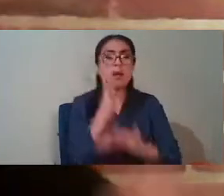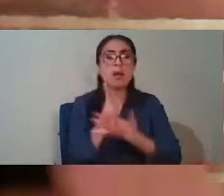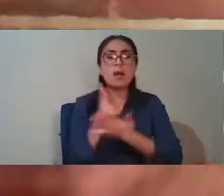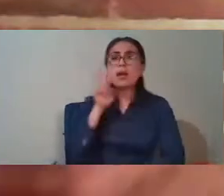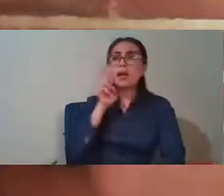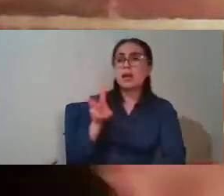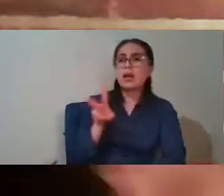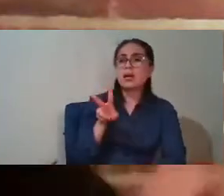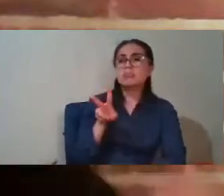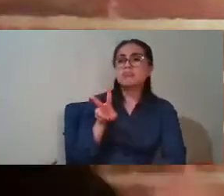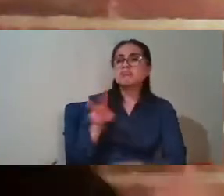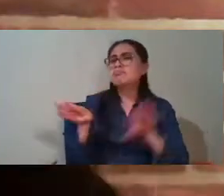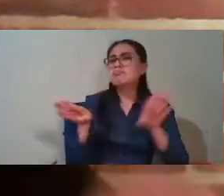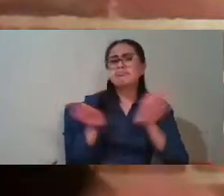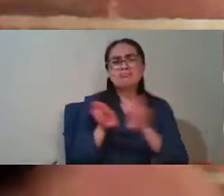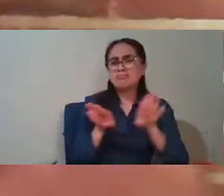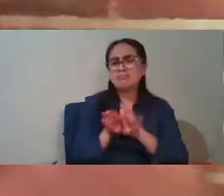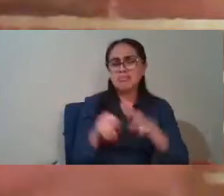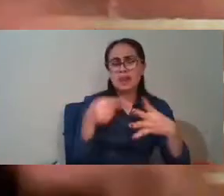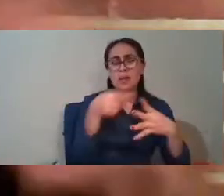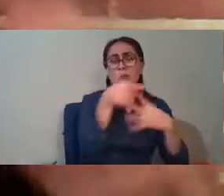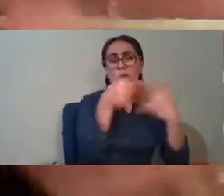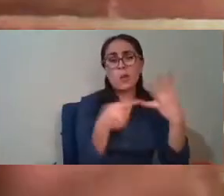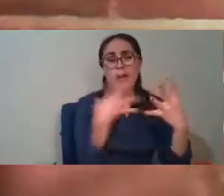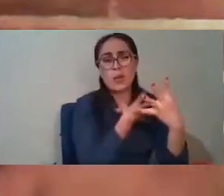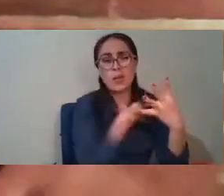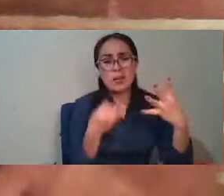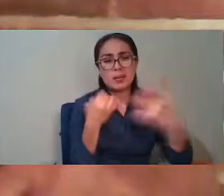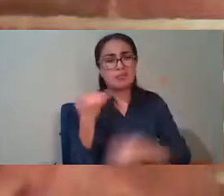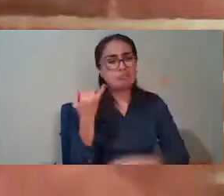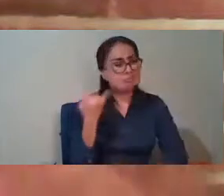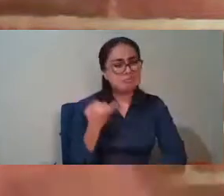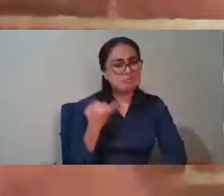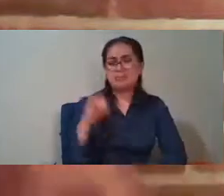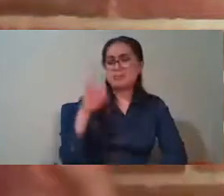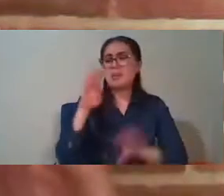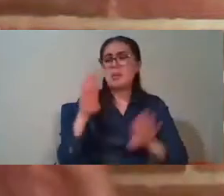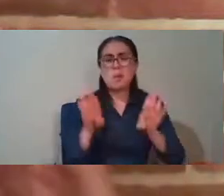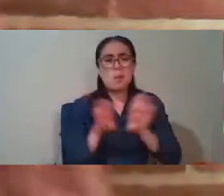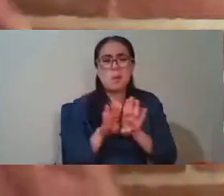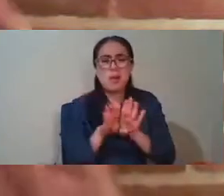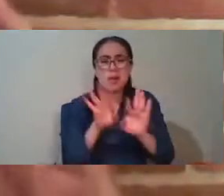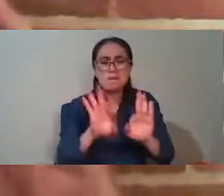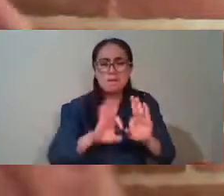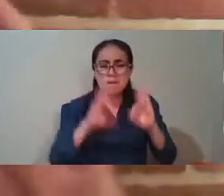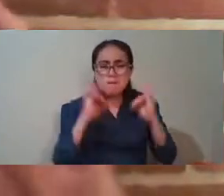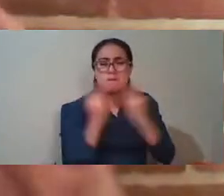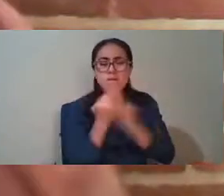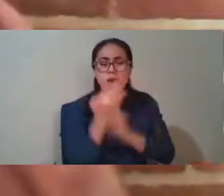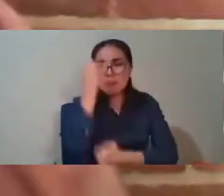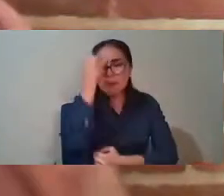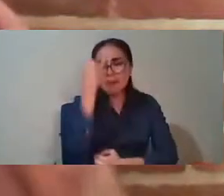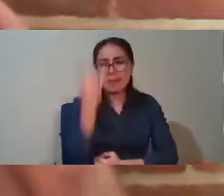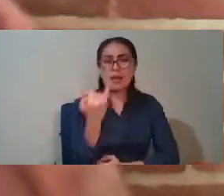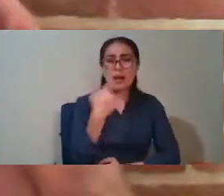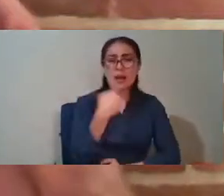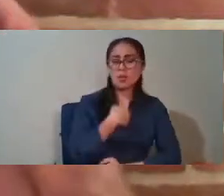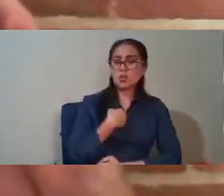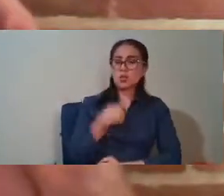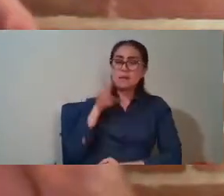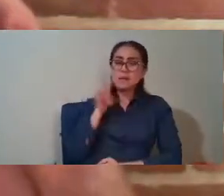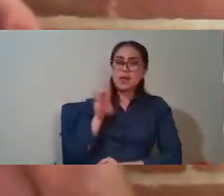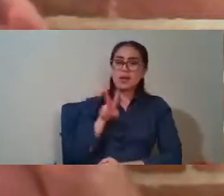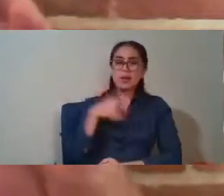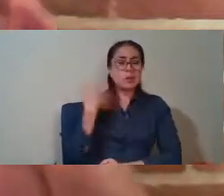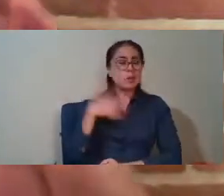estupidez, de su mediocridad, de sus odios. A mí me tiene apasionada la serie.